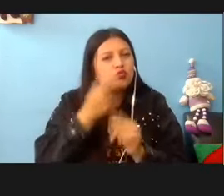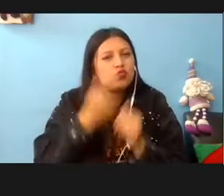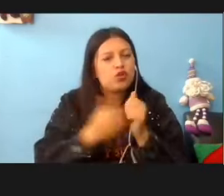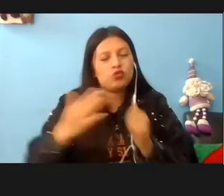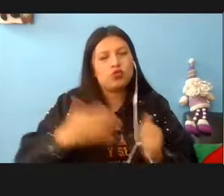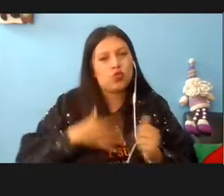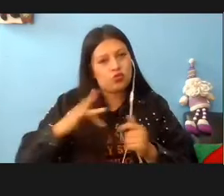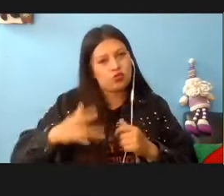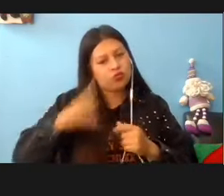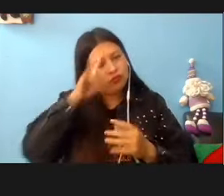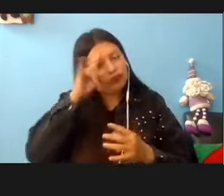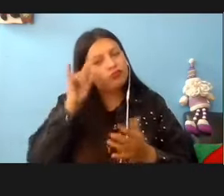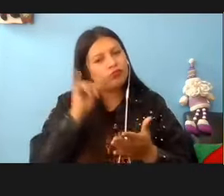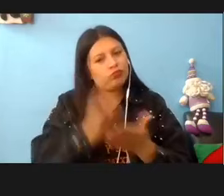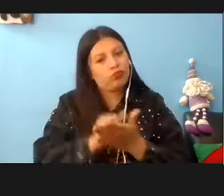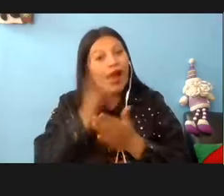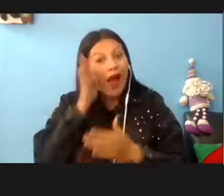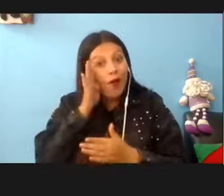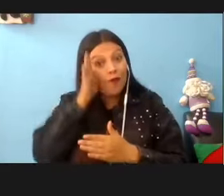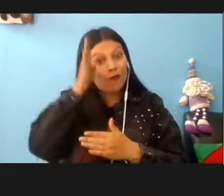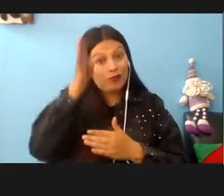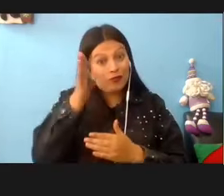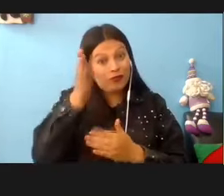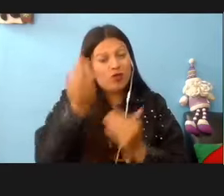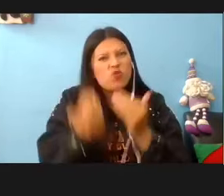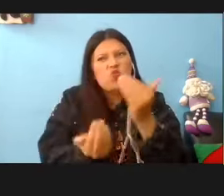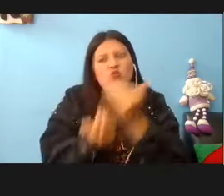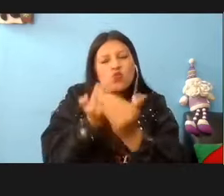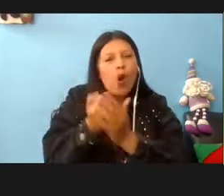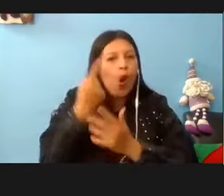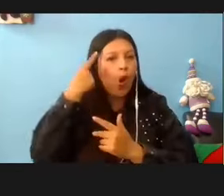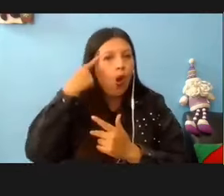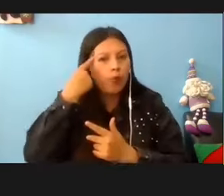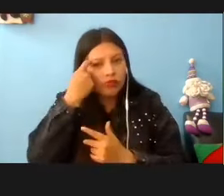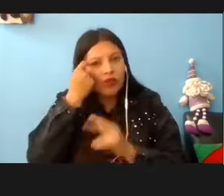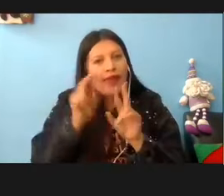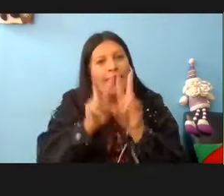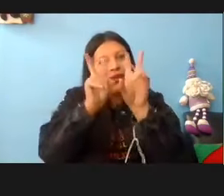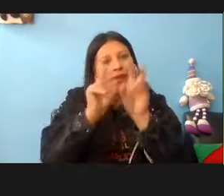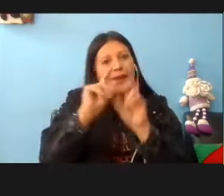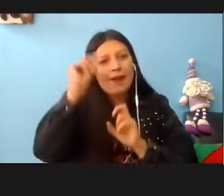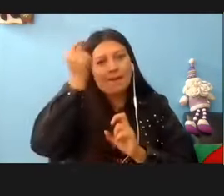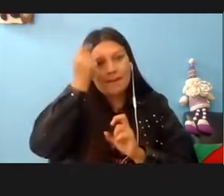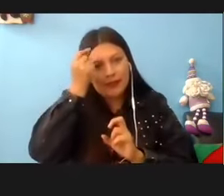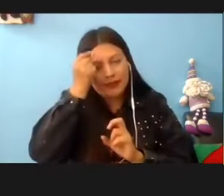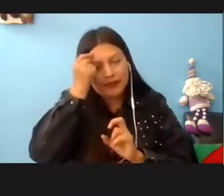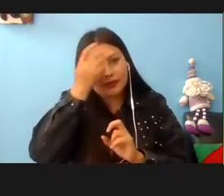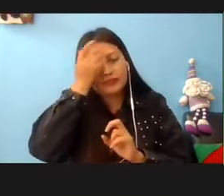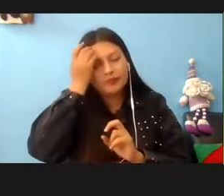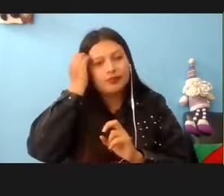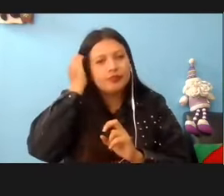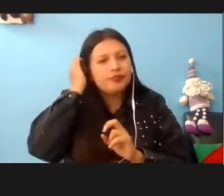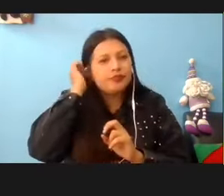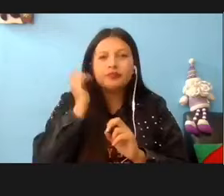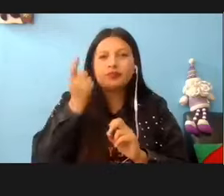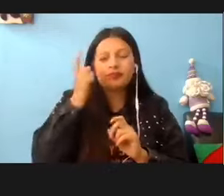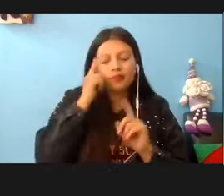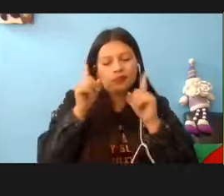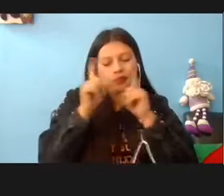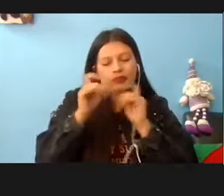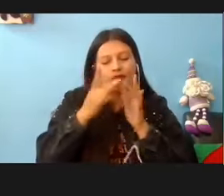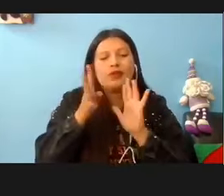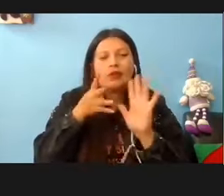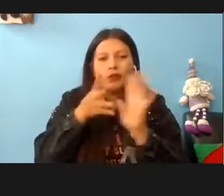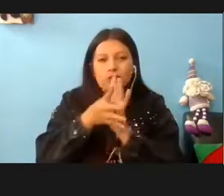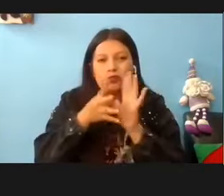que a futuro vienen unos grandes retos para los temas de memoria, pensando también en el